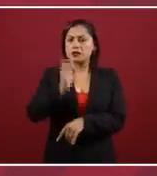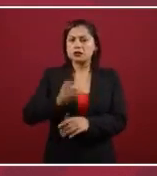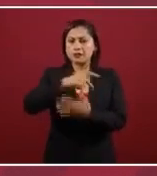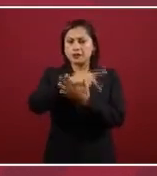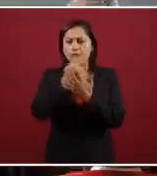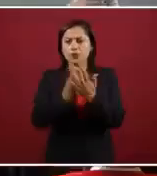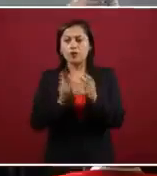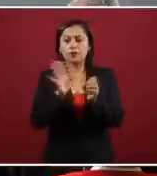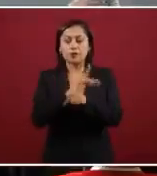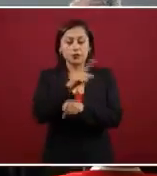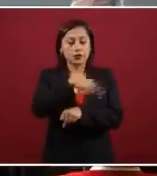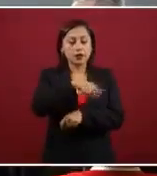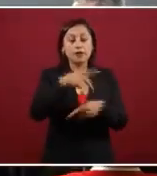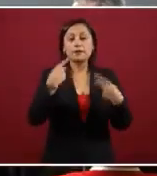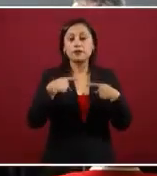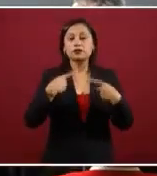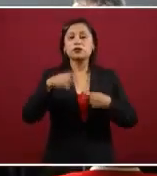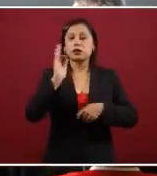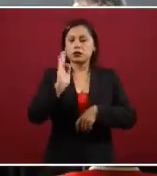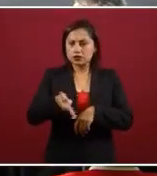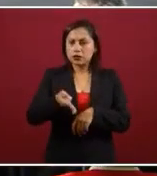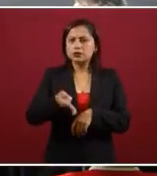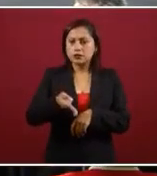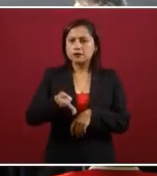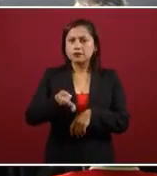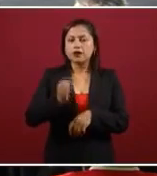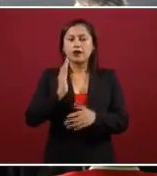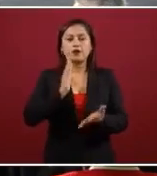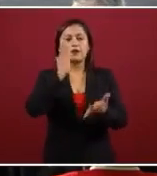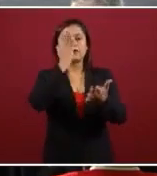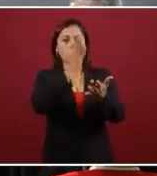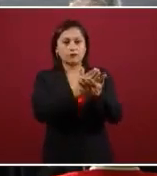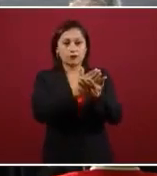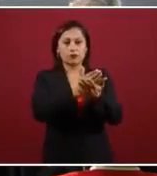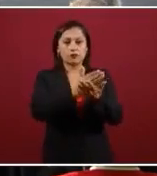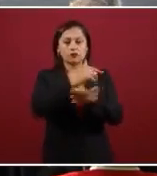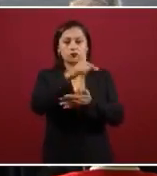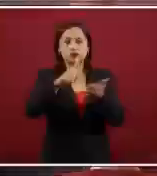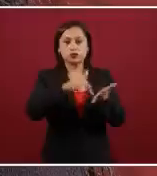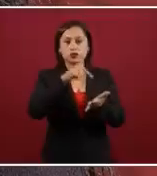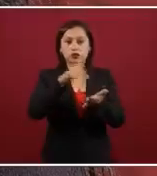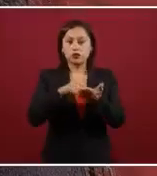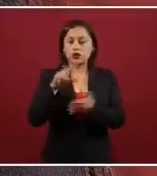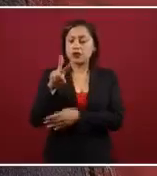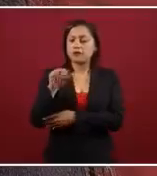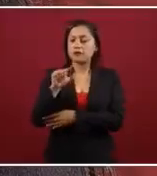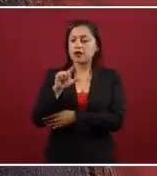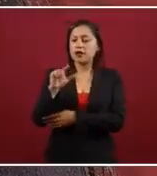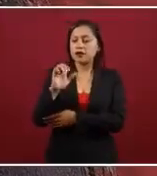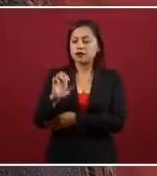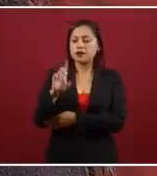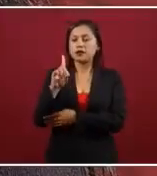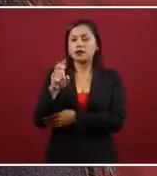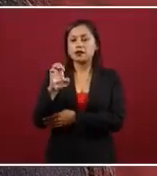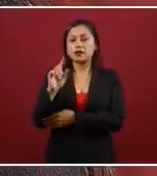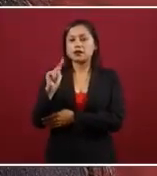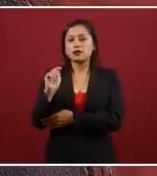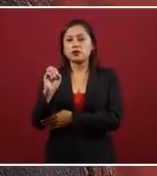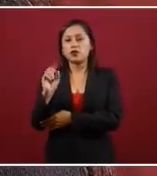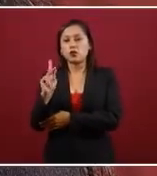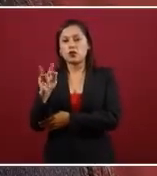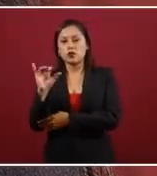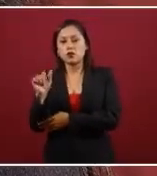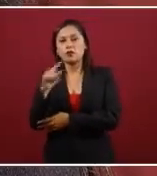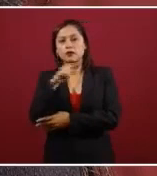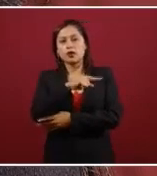está aceptando. Estuvimos en el espacio en un ejido, el Valle de Topia, donde todo el valle era